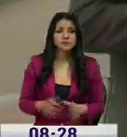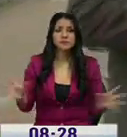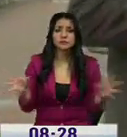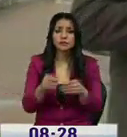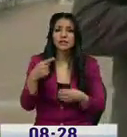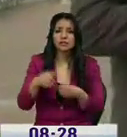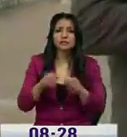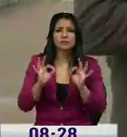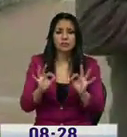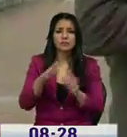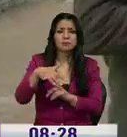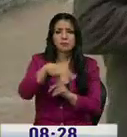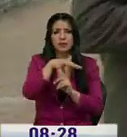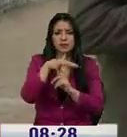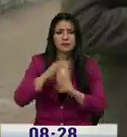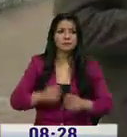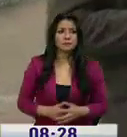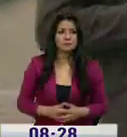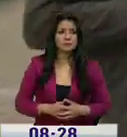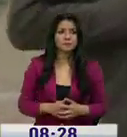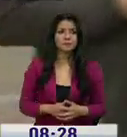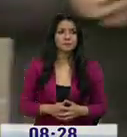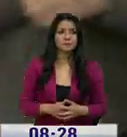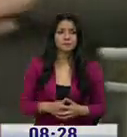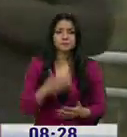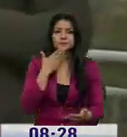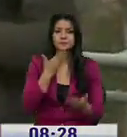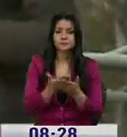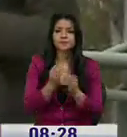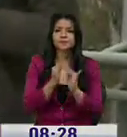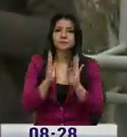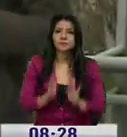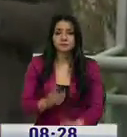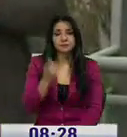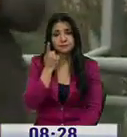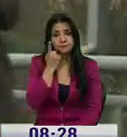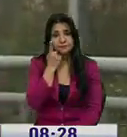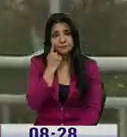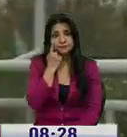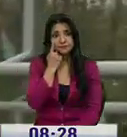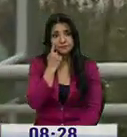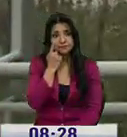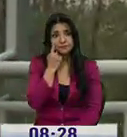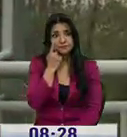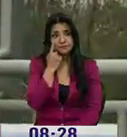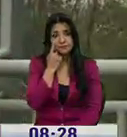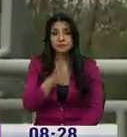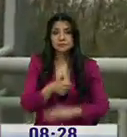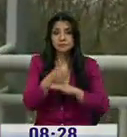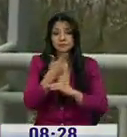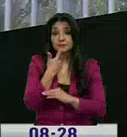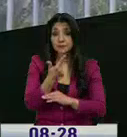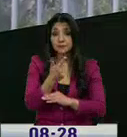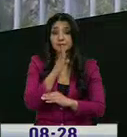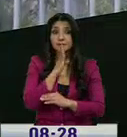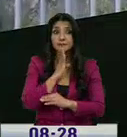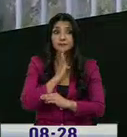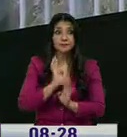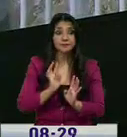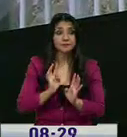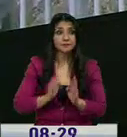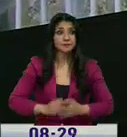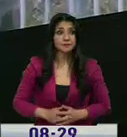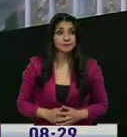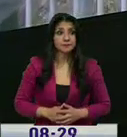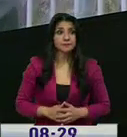con los mejores parques de América. Perfecto, muchísimas gracias, ingeniero. Estaremos pendientes de entonces, como dice la autoridad, paciencia, amigos